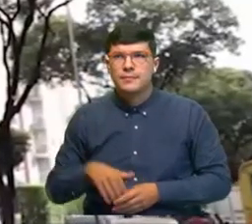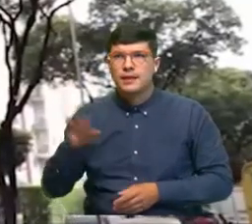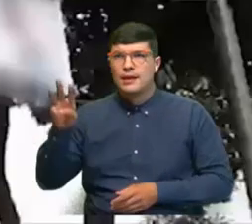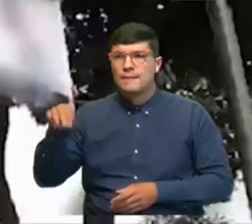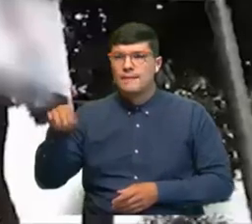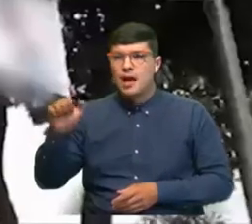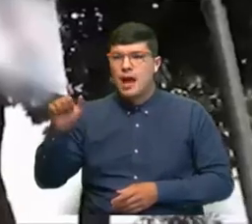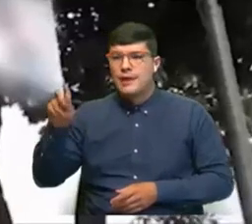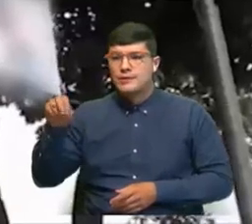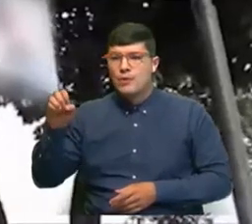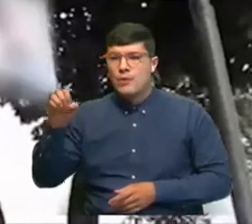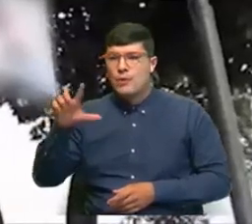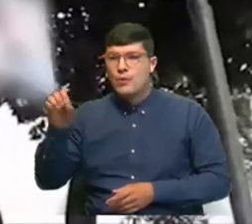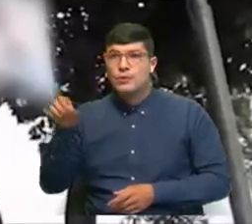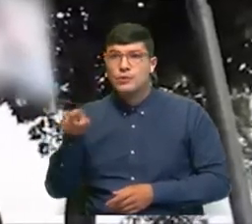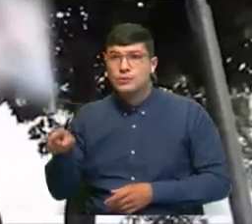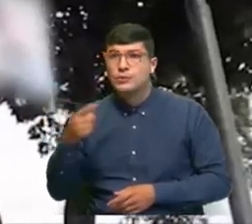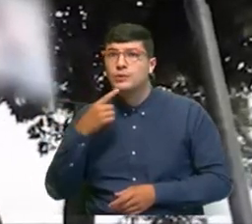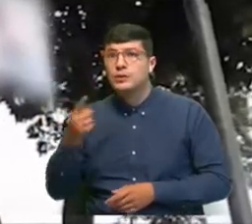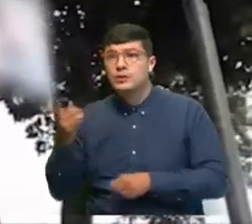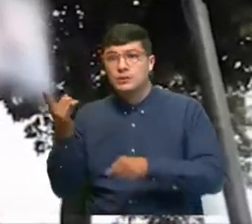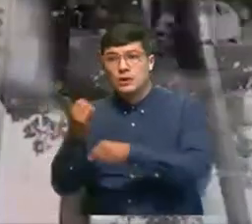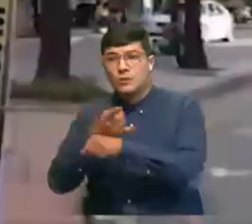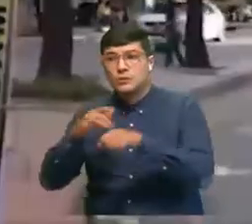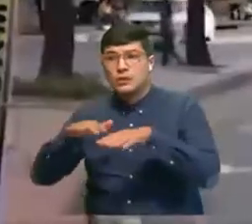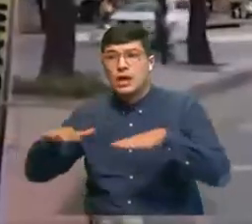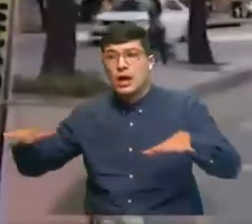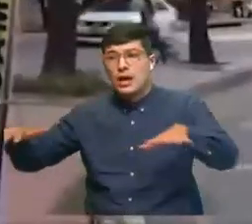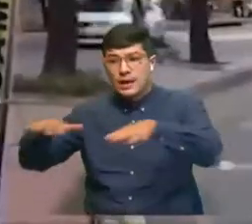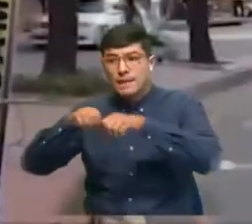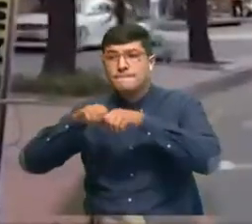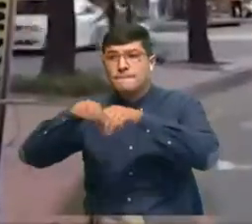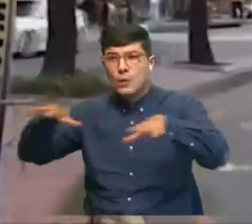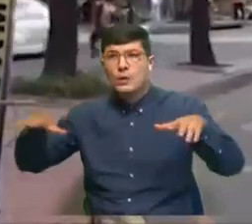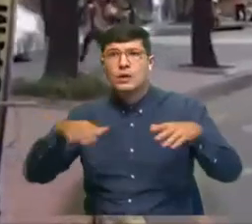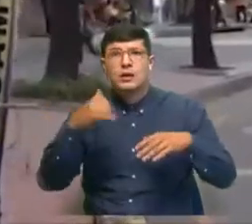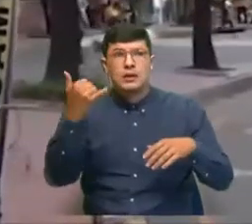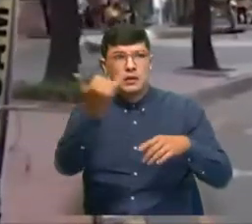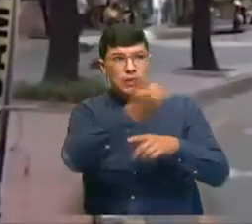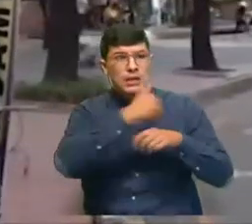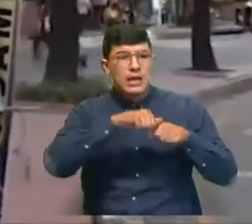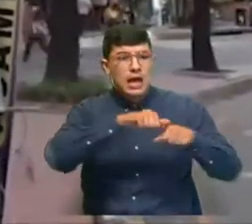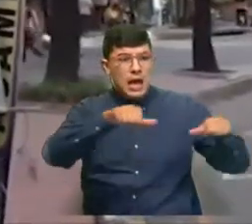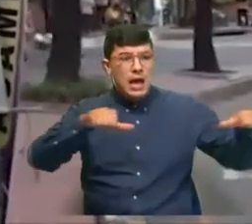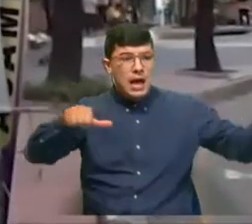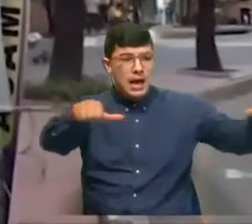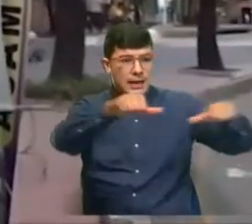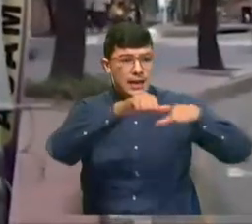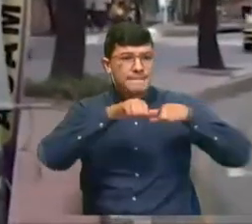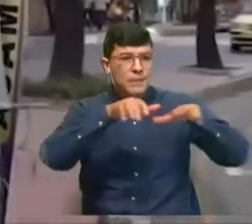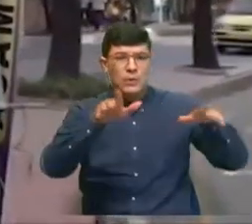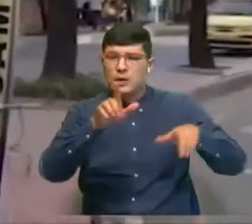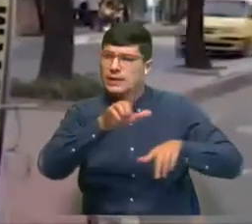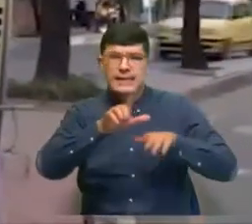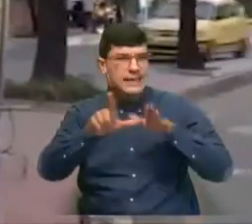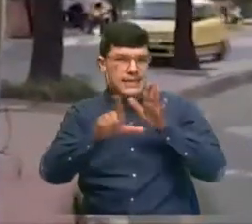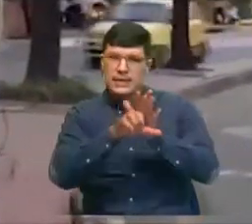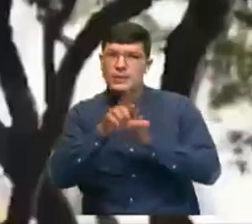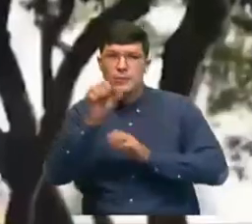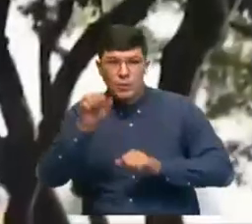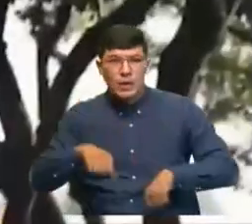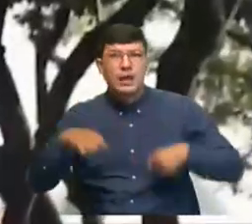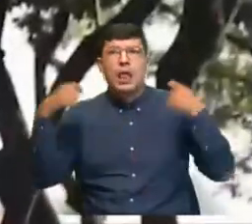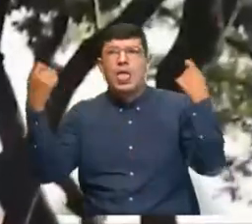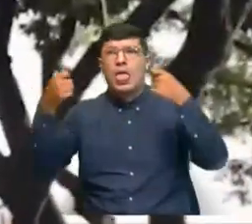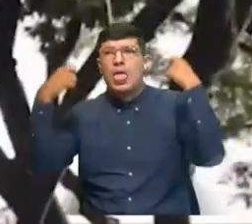Manolo Azuero ha dicho que se está utilizando el espacio público y la estructura pública de manera irregular para ser parte de la